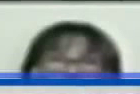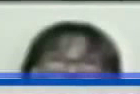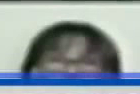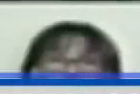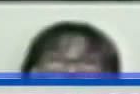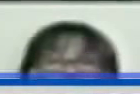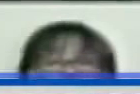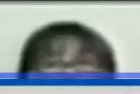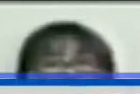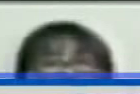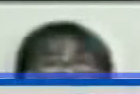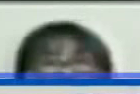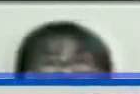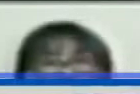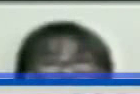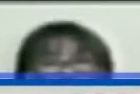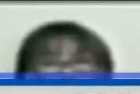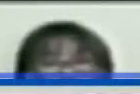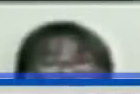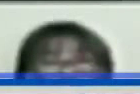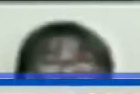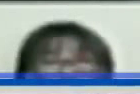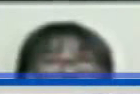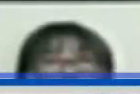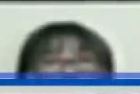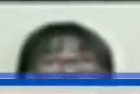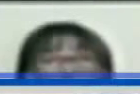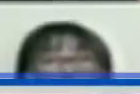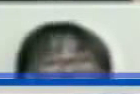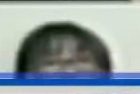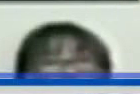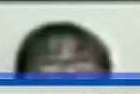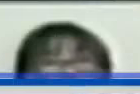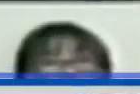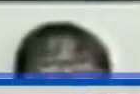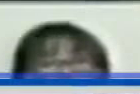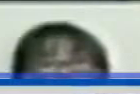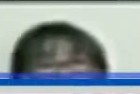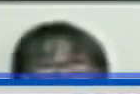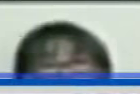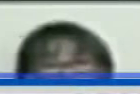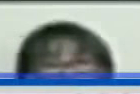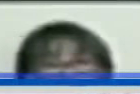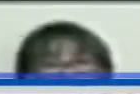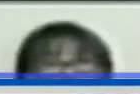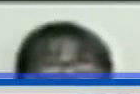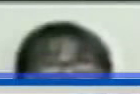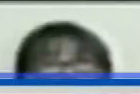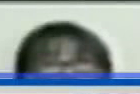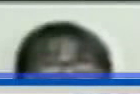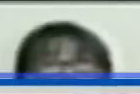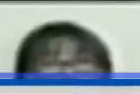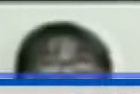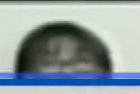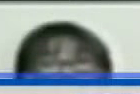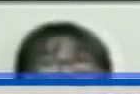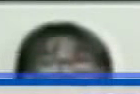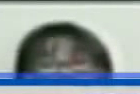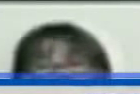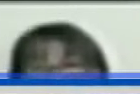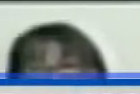hecho el presidente nicolás maduro el despliegue del movimiento somos venezuela casa por